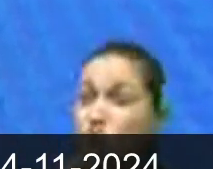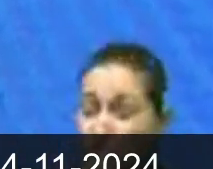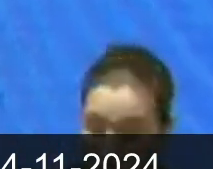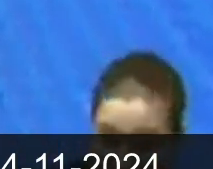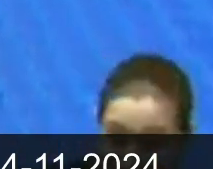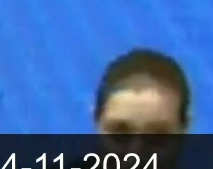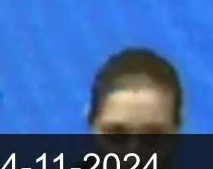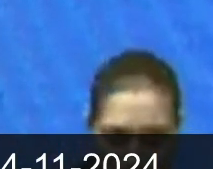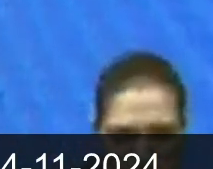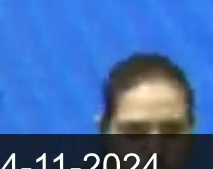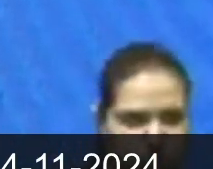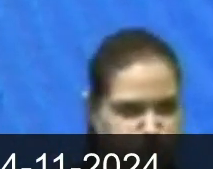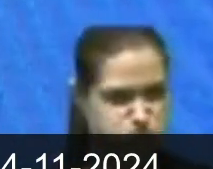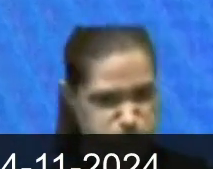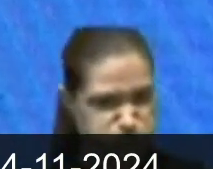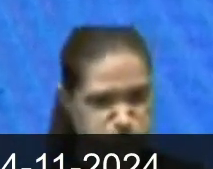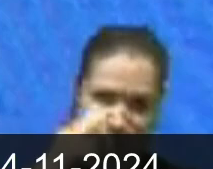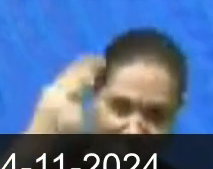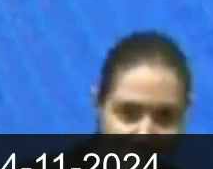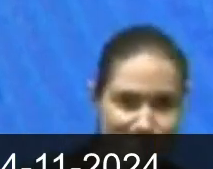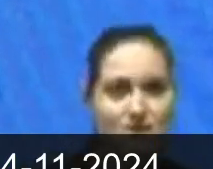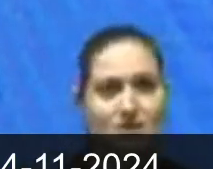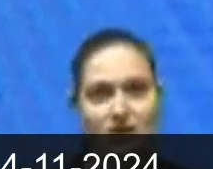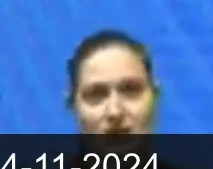de inmediato el huracán Rafael,